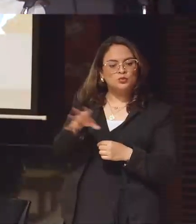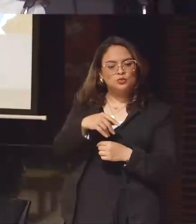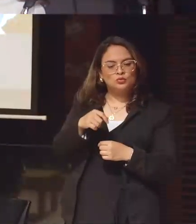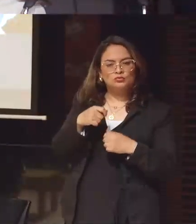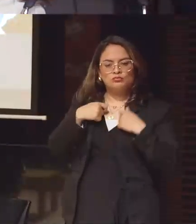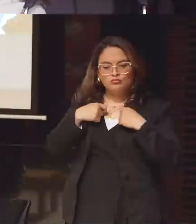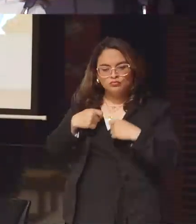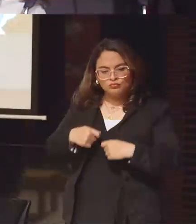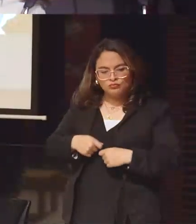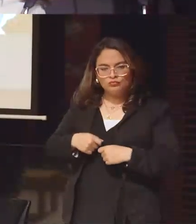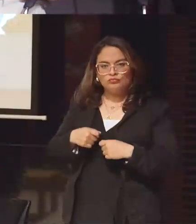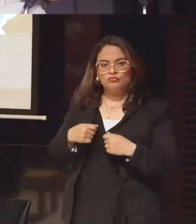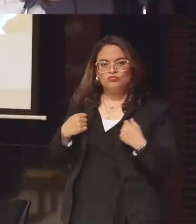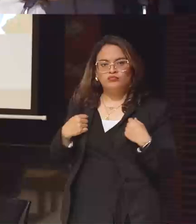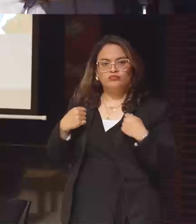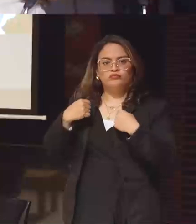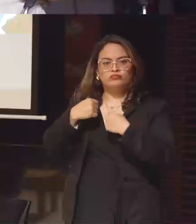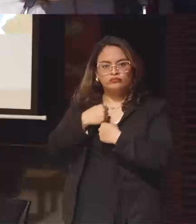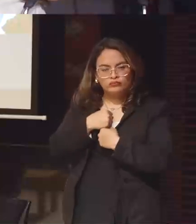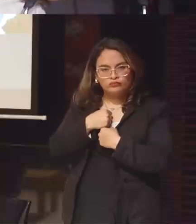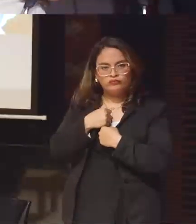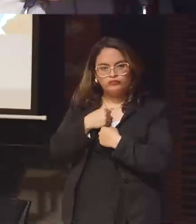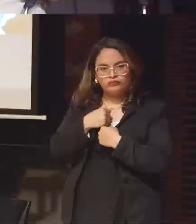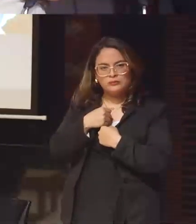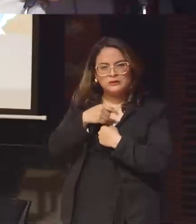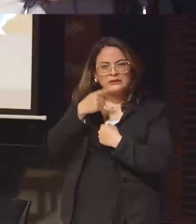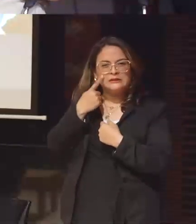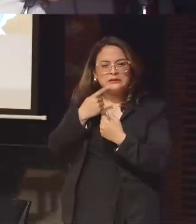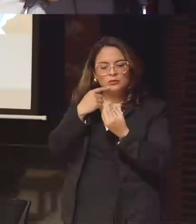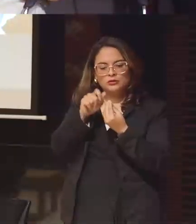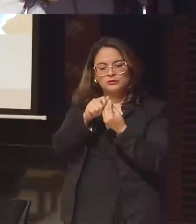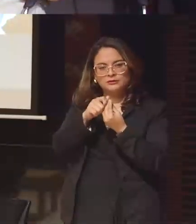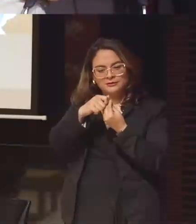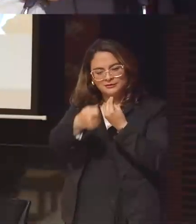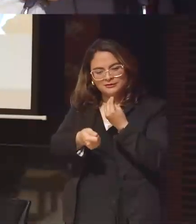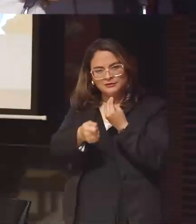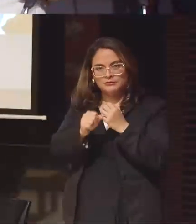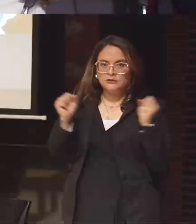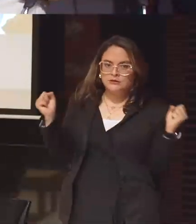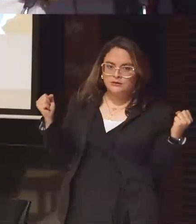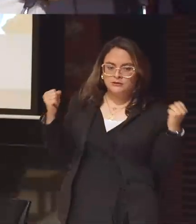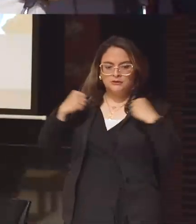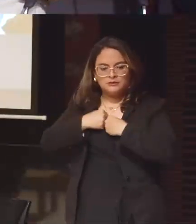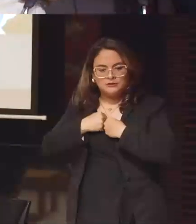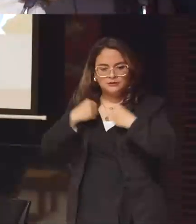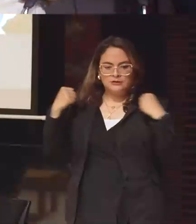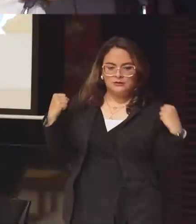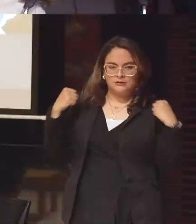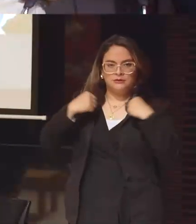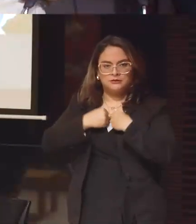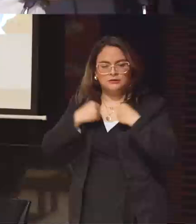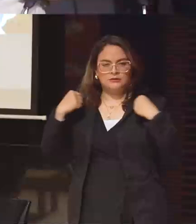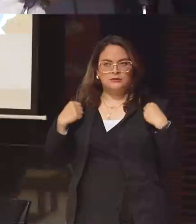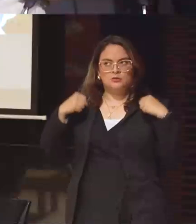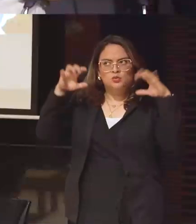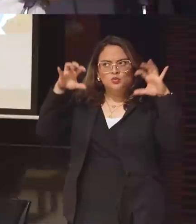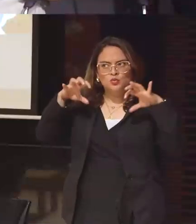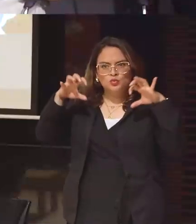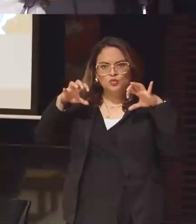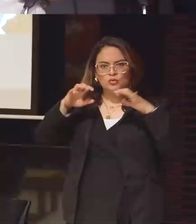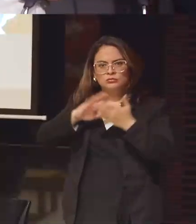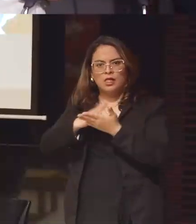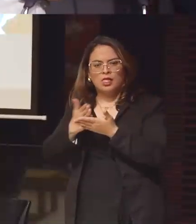y nos vamos quitando la ropa por tapas, porque en la mañana hace sol y en la tarde hace frío y luego llueve y nos volvemos a calentar. Bogotanidad